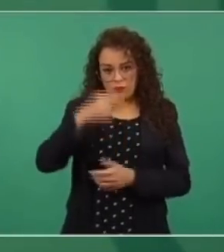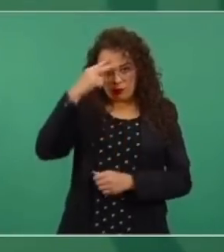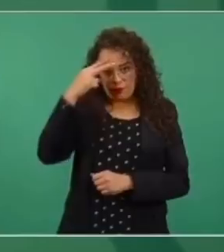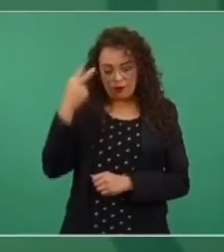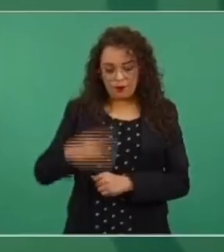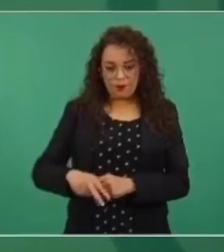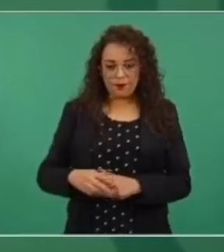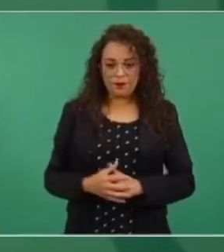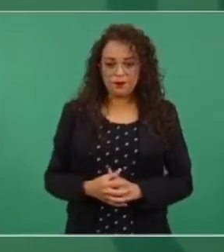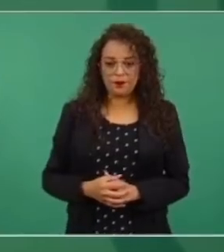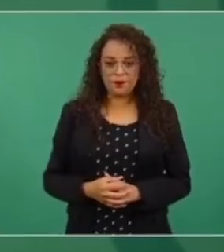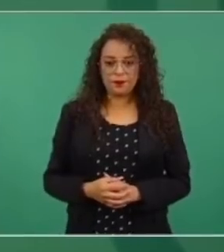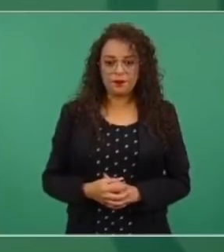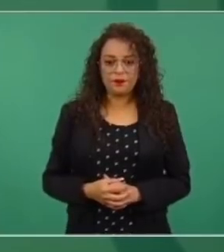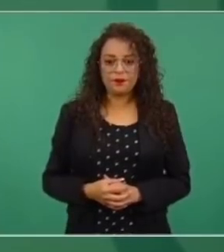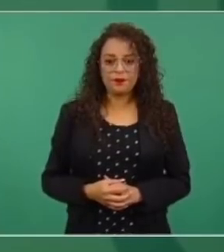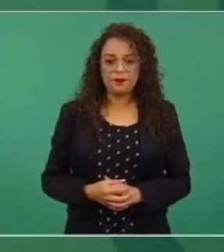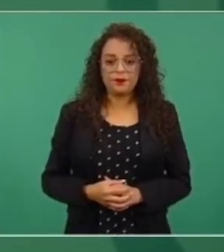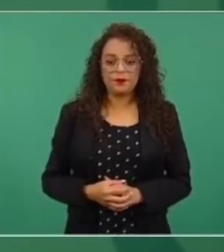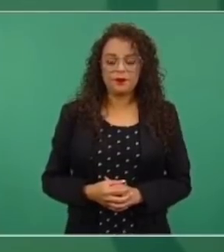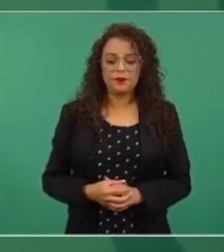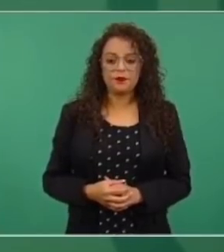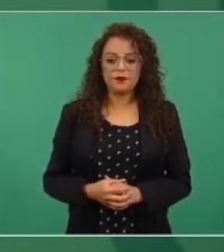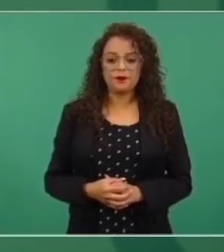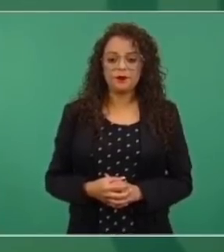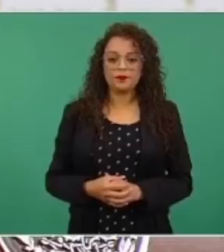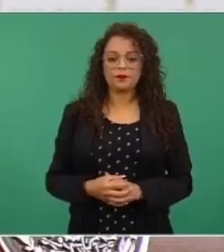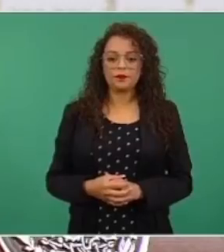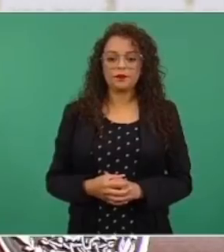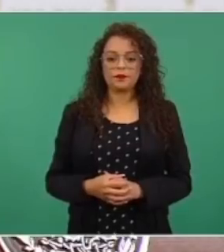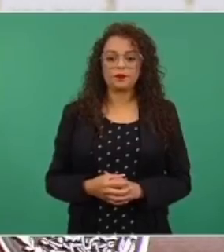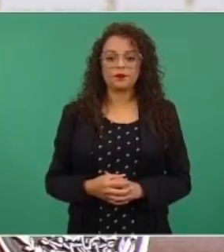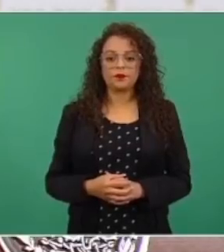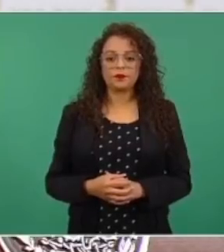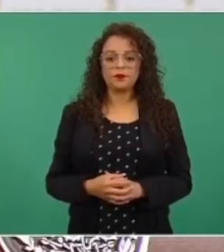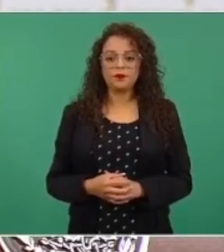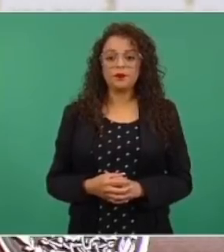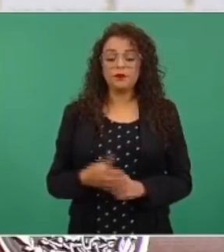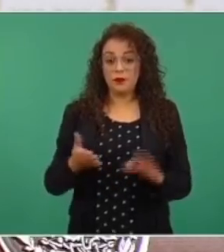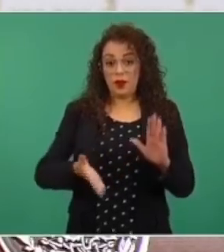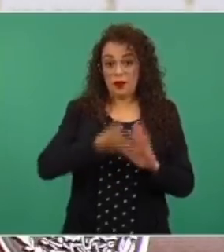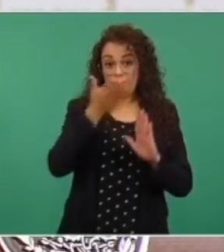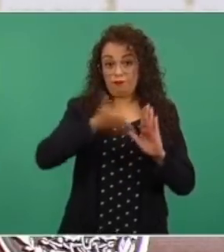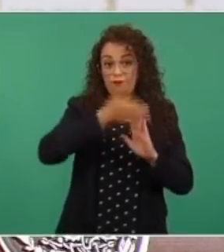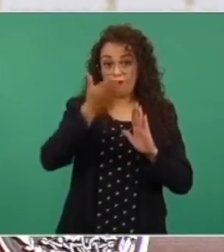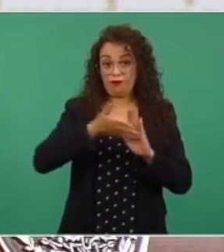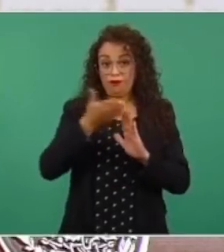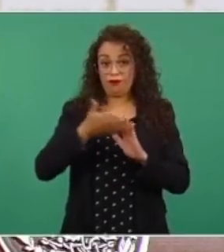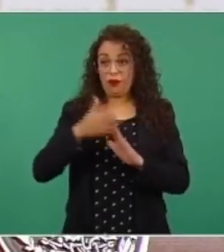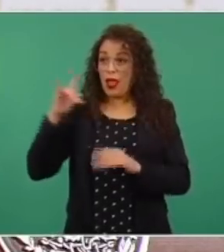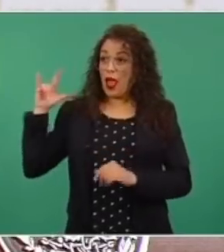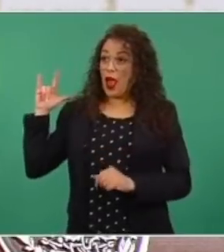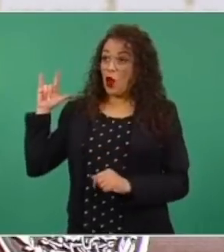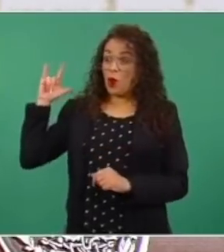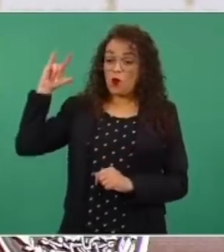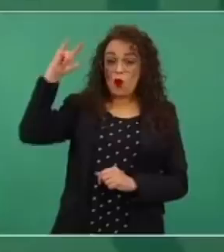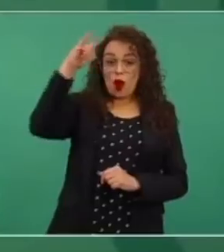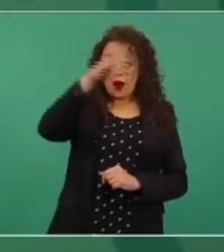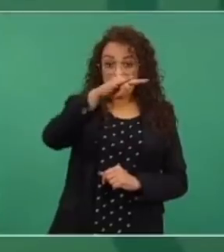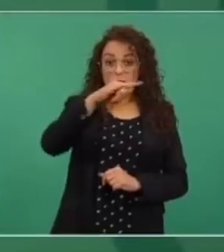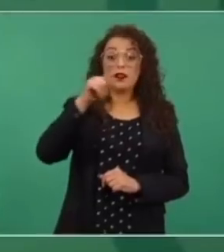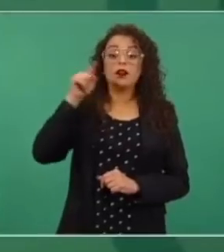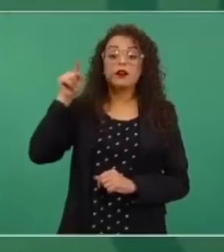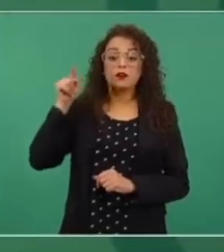Ahora que estamos construyendo el aeropuerto, es el